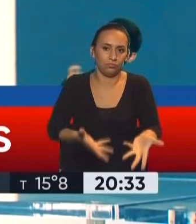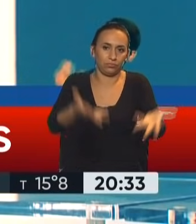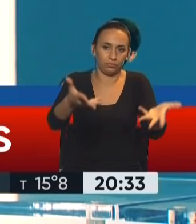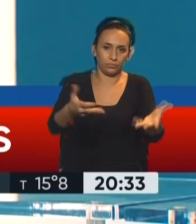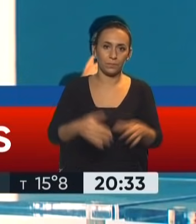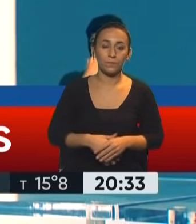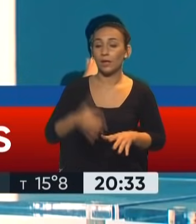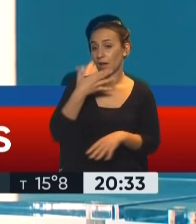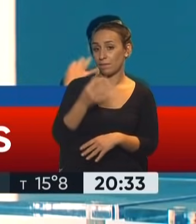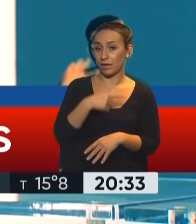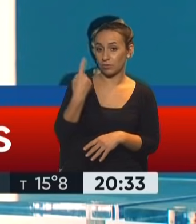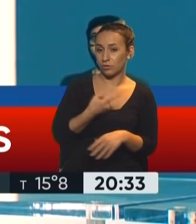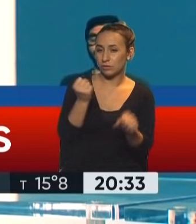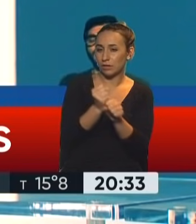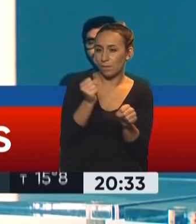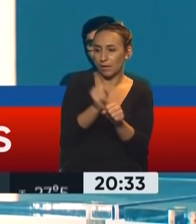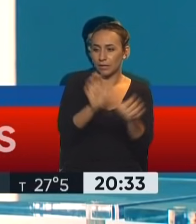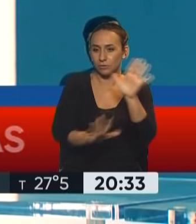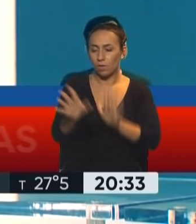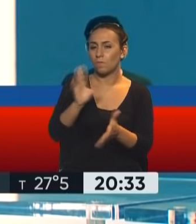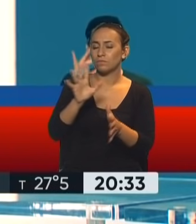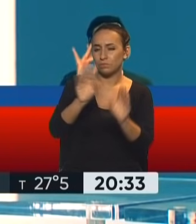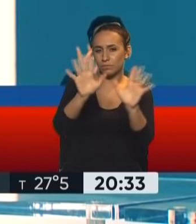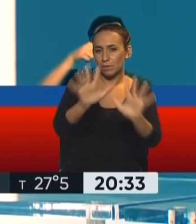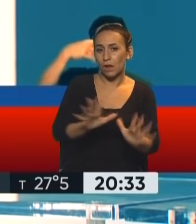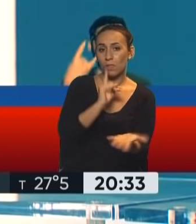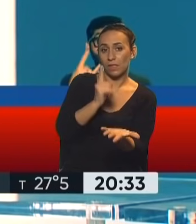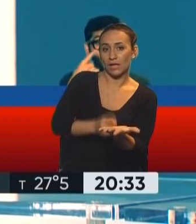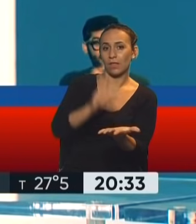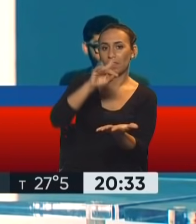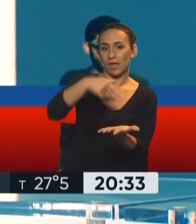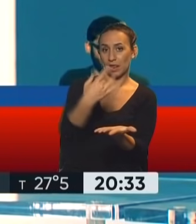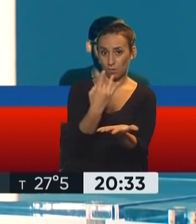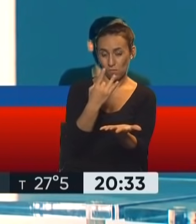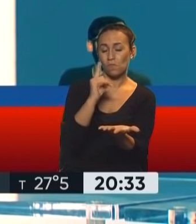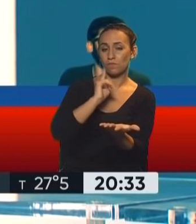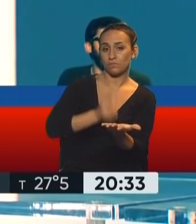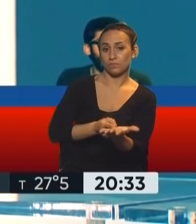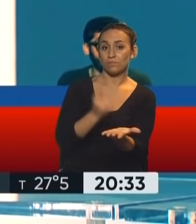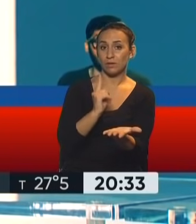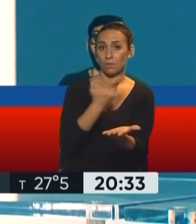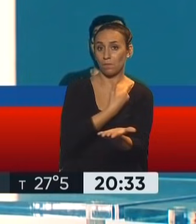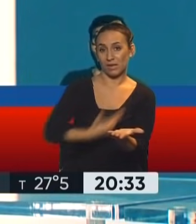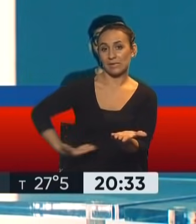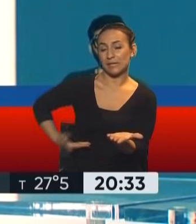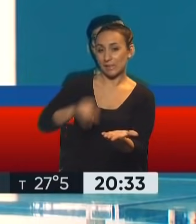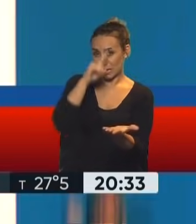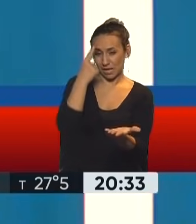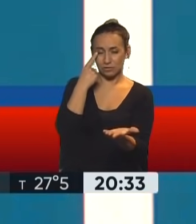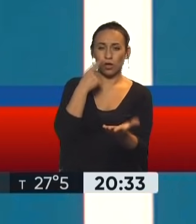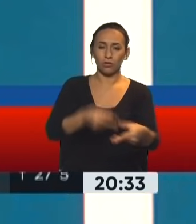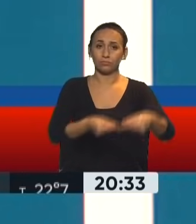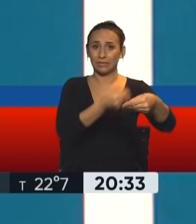estamos trabajando en un decreto de necesidad y urgencia, que es un DNU, que el presidente de la Nación está terminando de